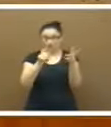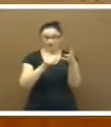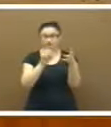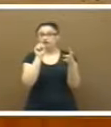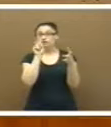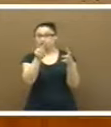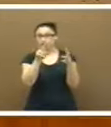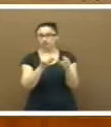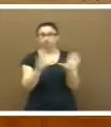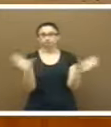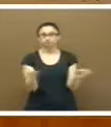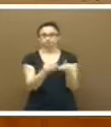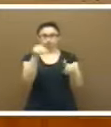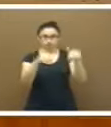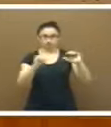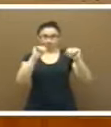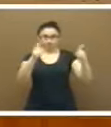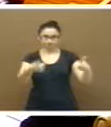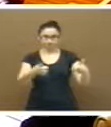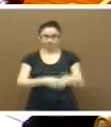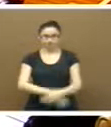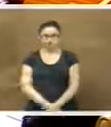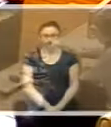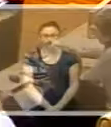12. Entramos en votación.